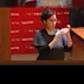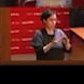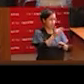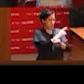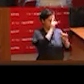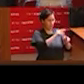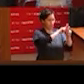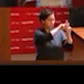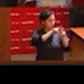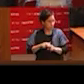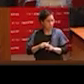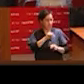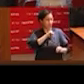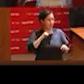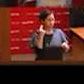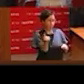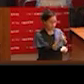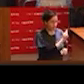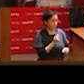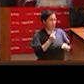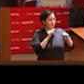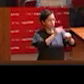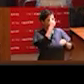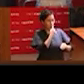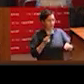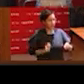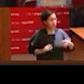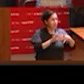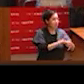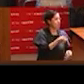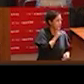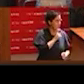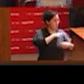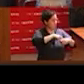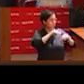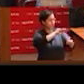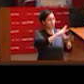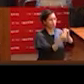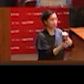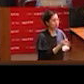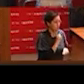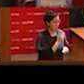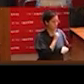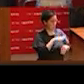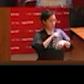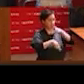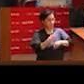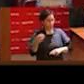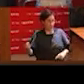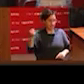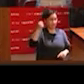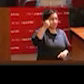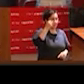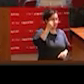precisos individualizados de lo que es el perfil profesional de cada persona y el puesto al que lo eh lo vamos